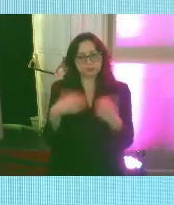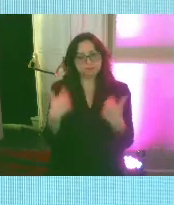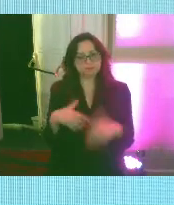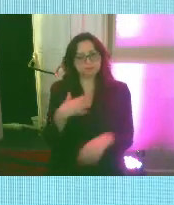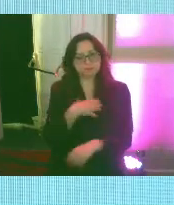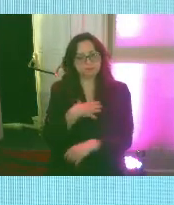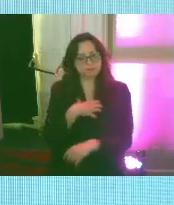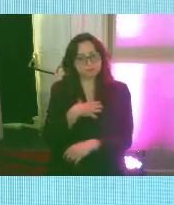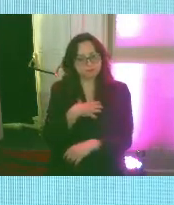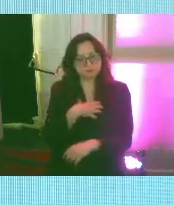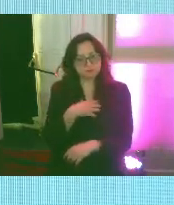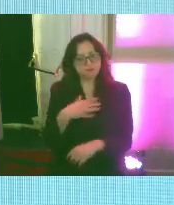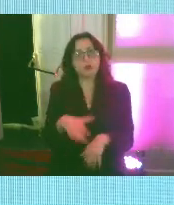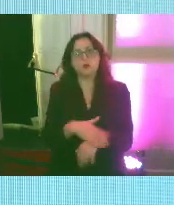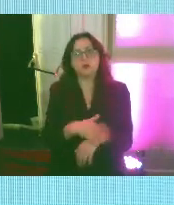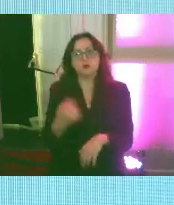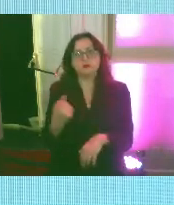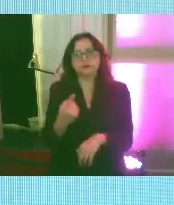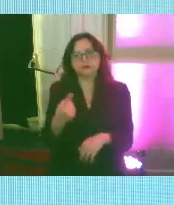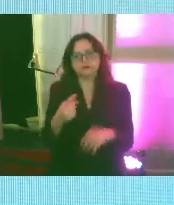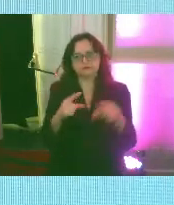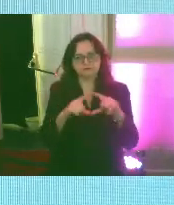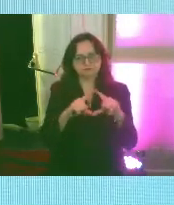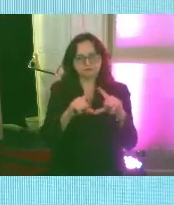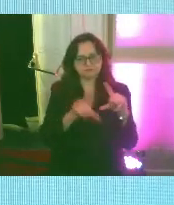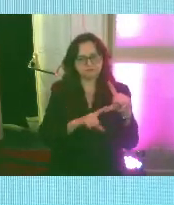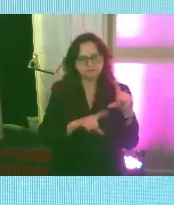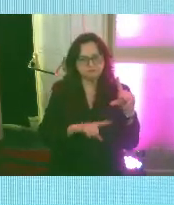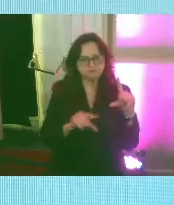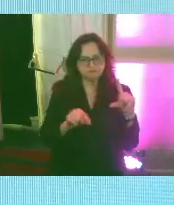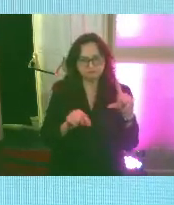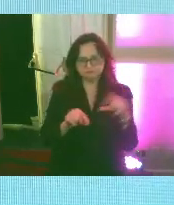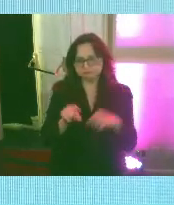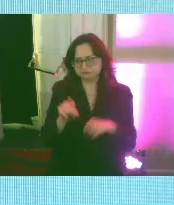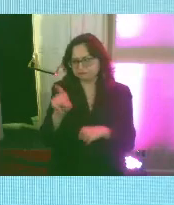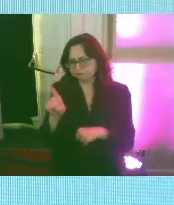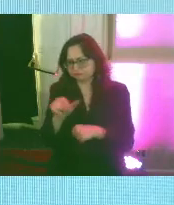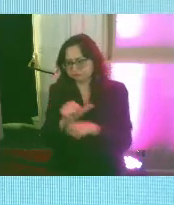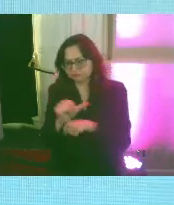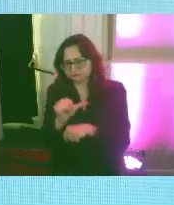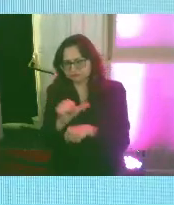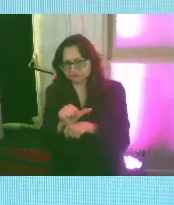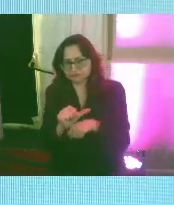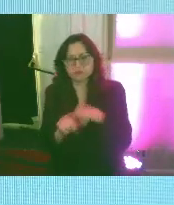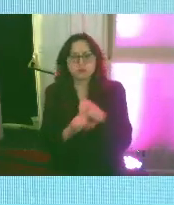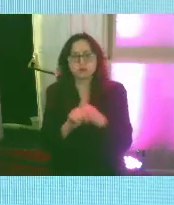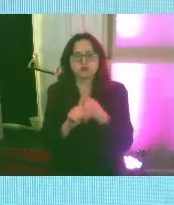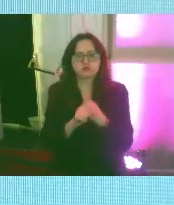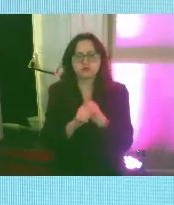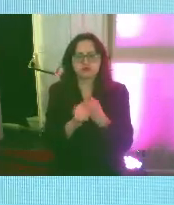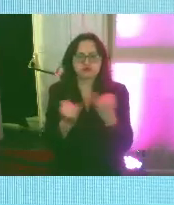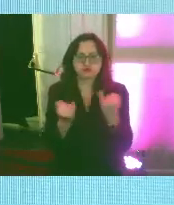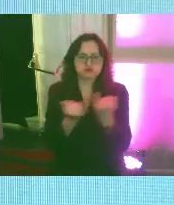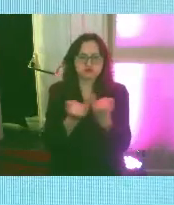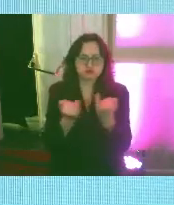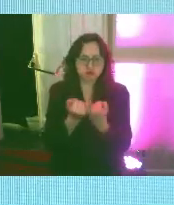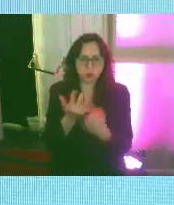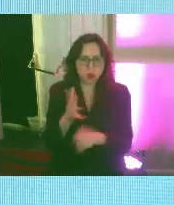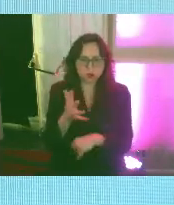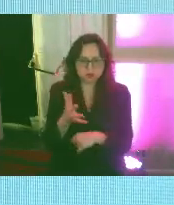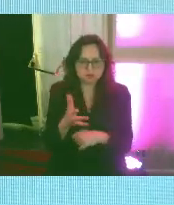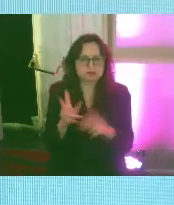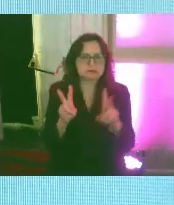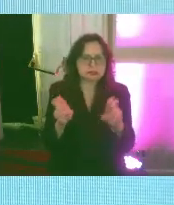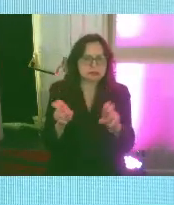problemas que enfrenta Argentina en términos de participación laboral, en términos de pobreza con mayor frecuencia en